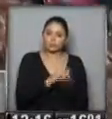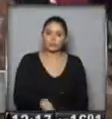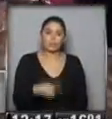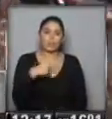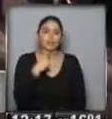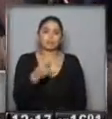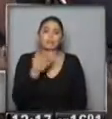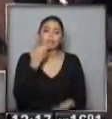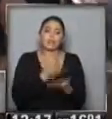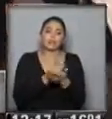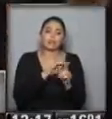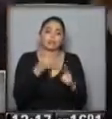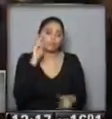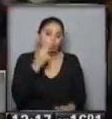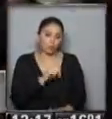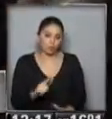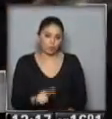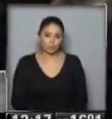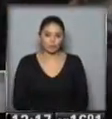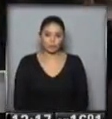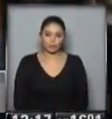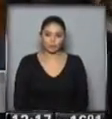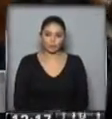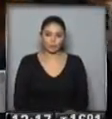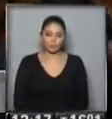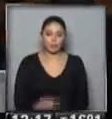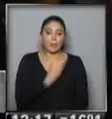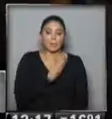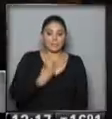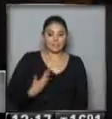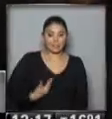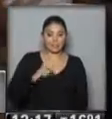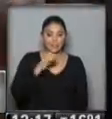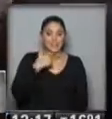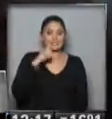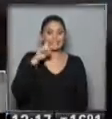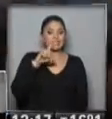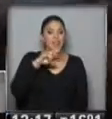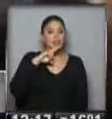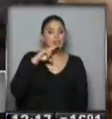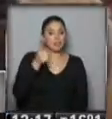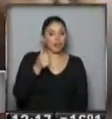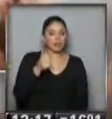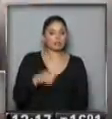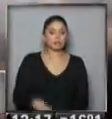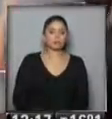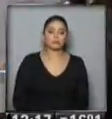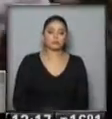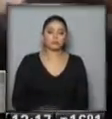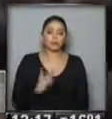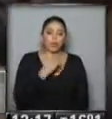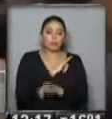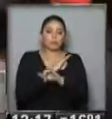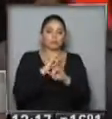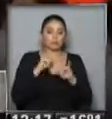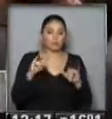derechos constitucionales. Tras este revés, el presidente Cavaco Silva debió hacer público su voto de confianza a Passos